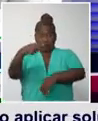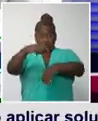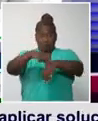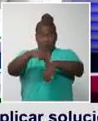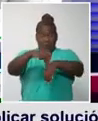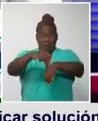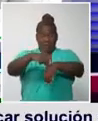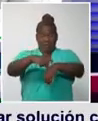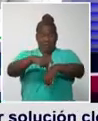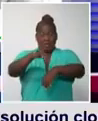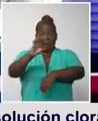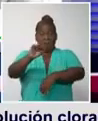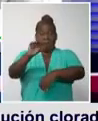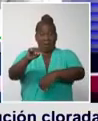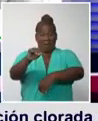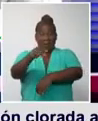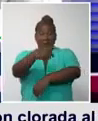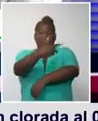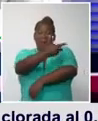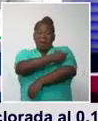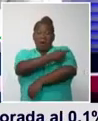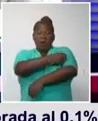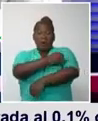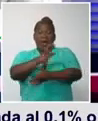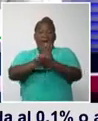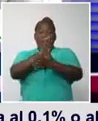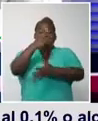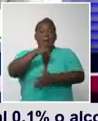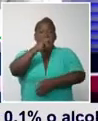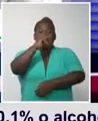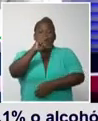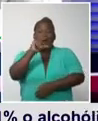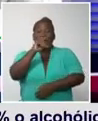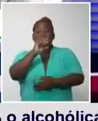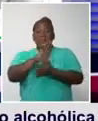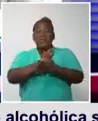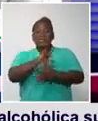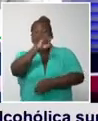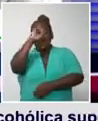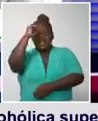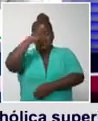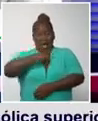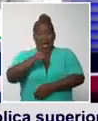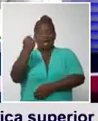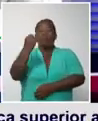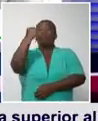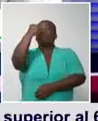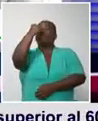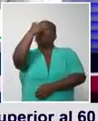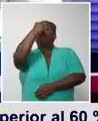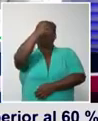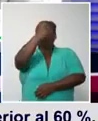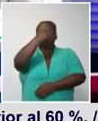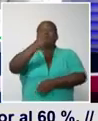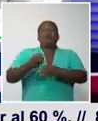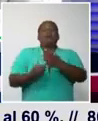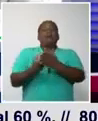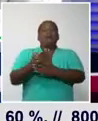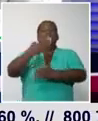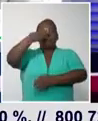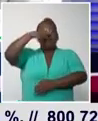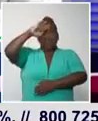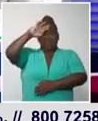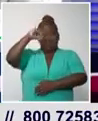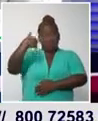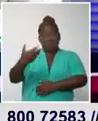de Mambisa, el único candidato vacunal intranasal creado en Cuba por expertos